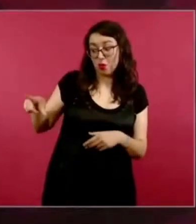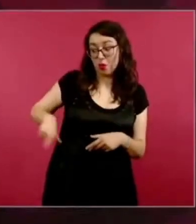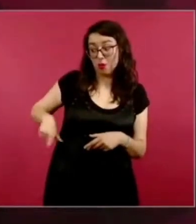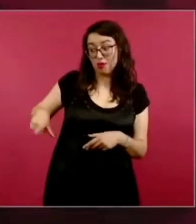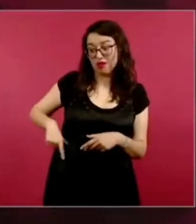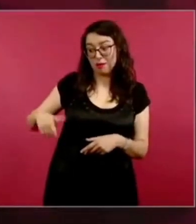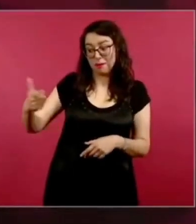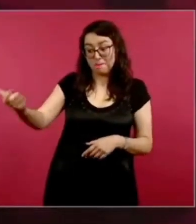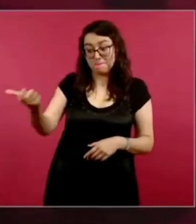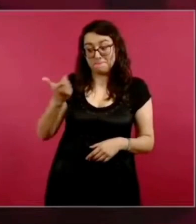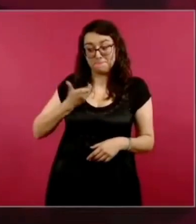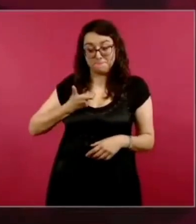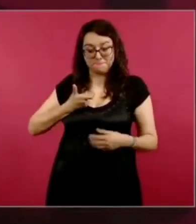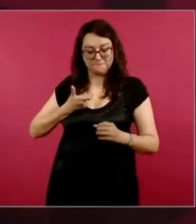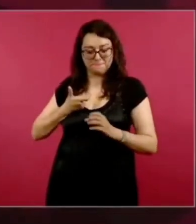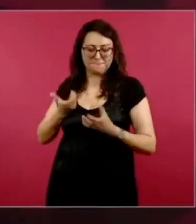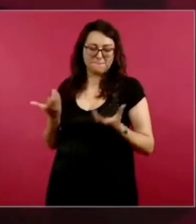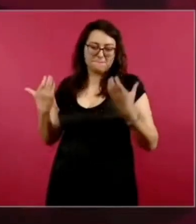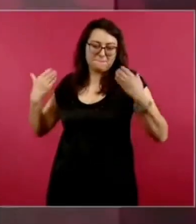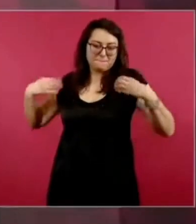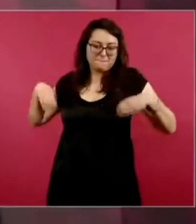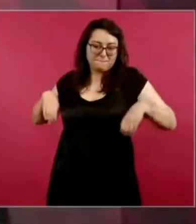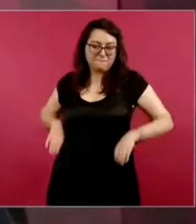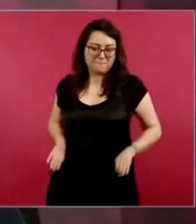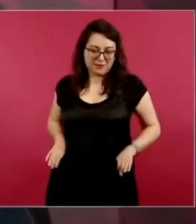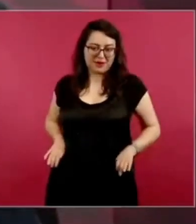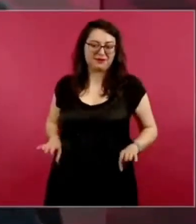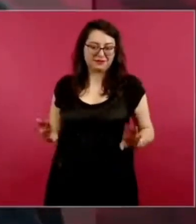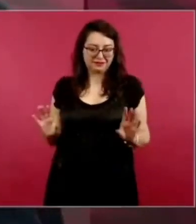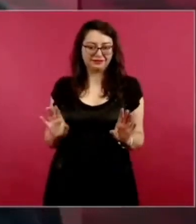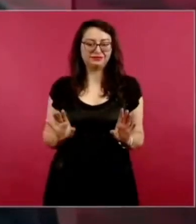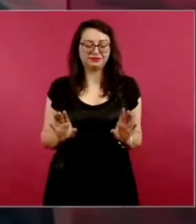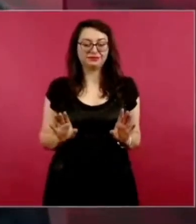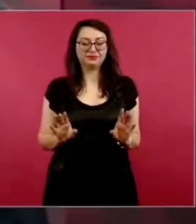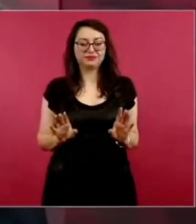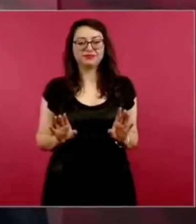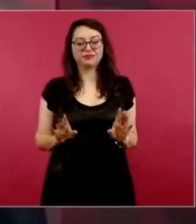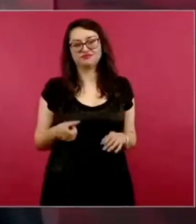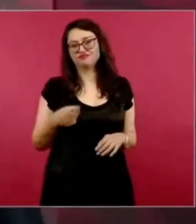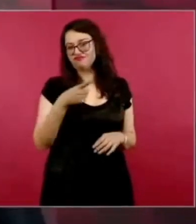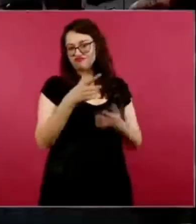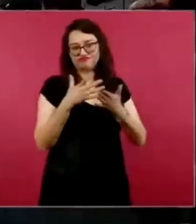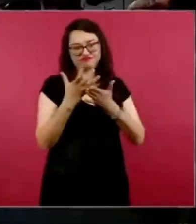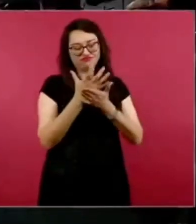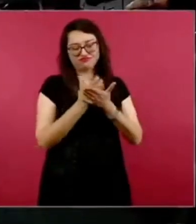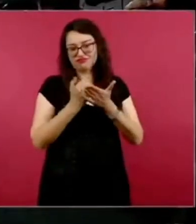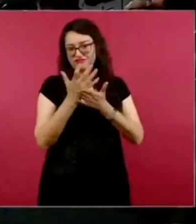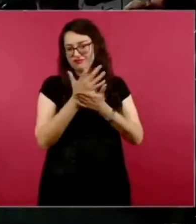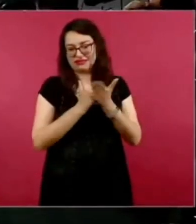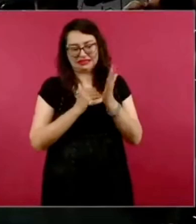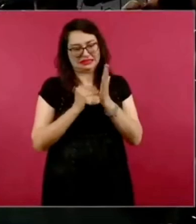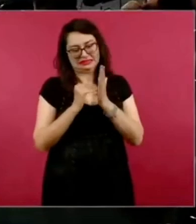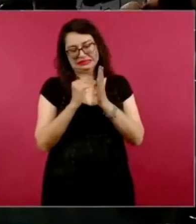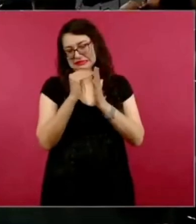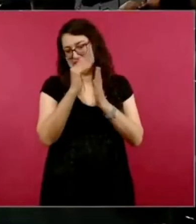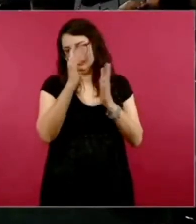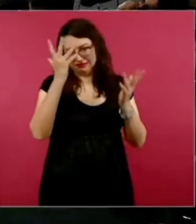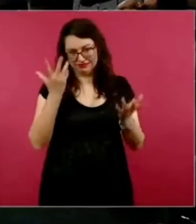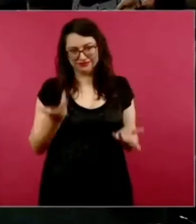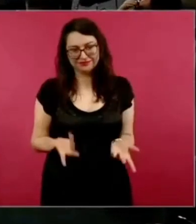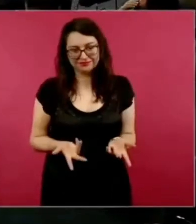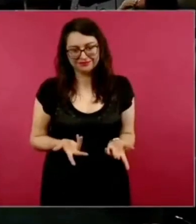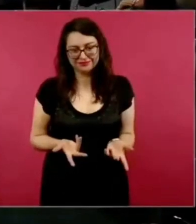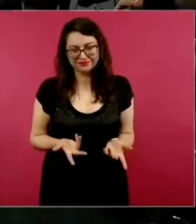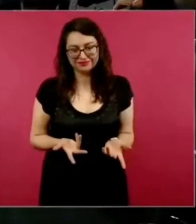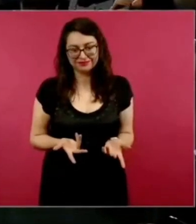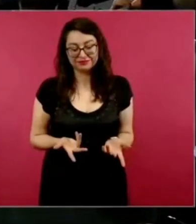a cabo la compra. Entonces, cuando se lleva a cabo la compra, ellos ganan muchísimo dinero.